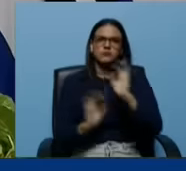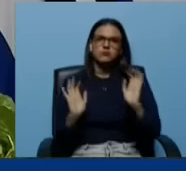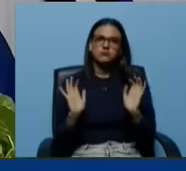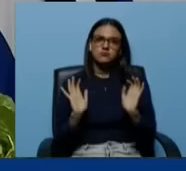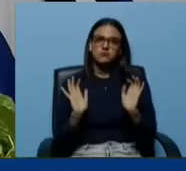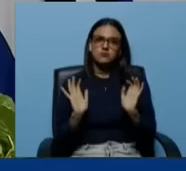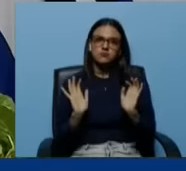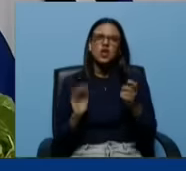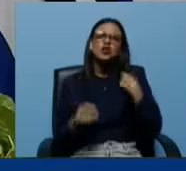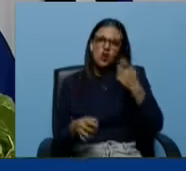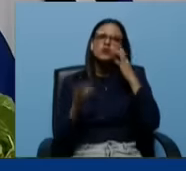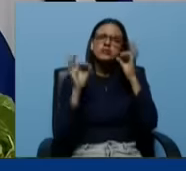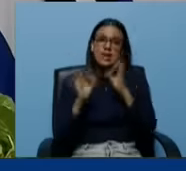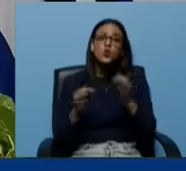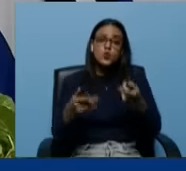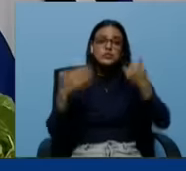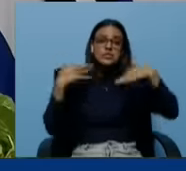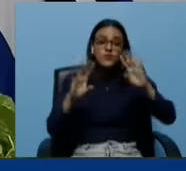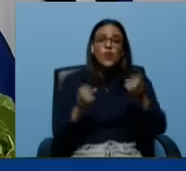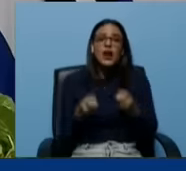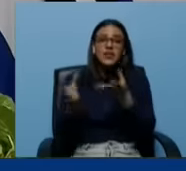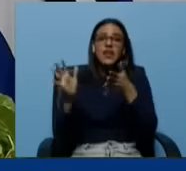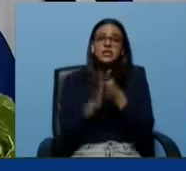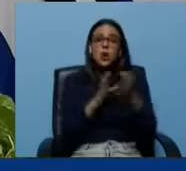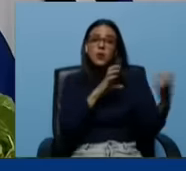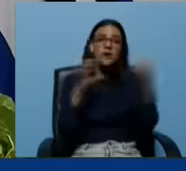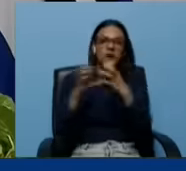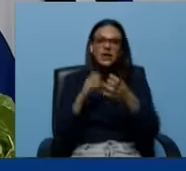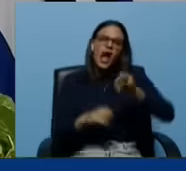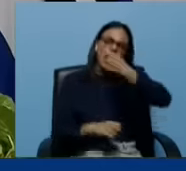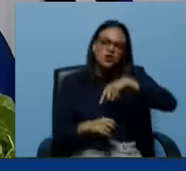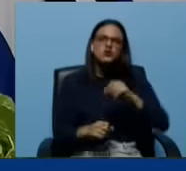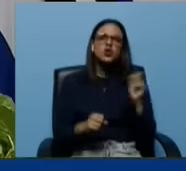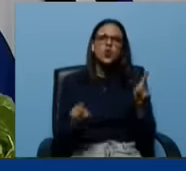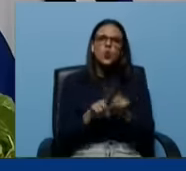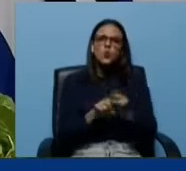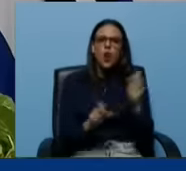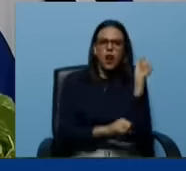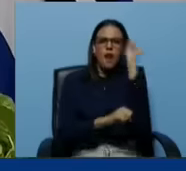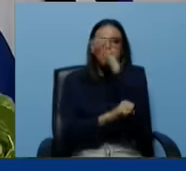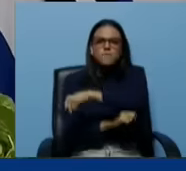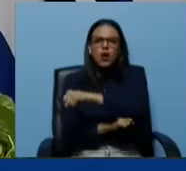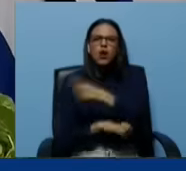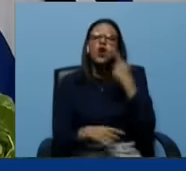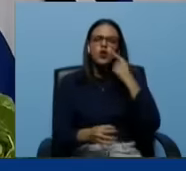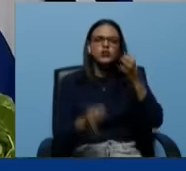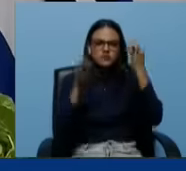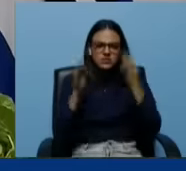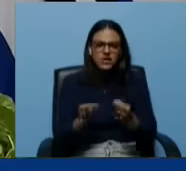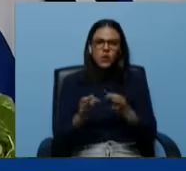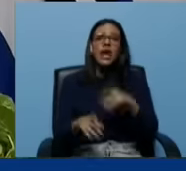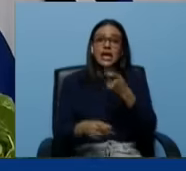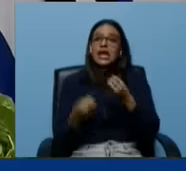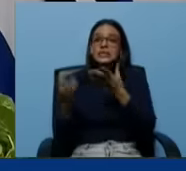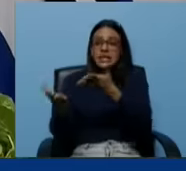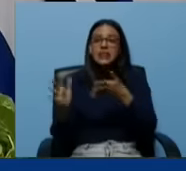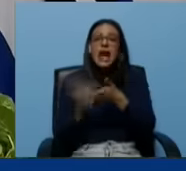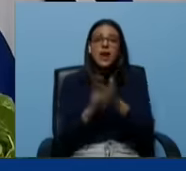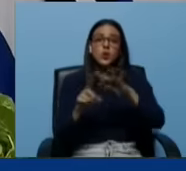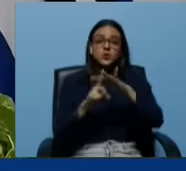Estoy seguro que si se da esa batalla, los van a derrotar. Y tengan la seguridad que si se llegara a esa